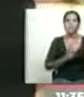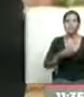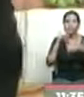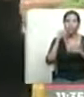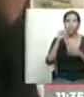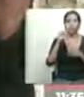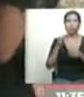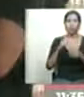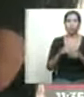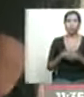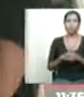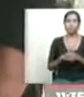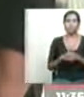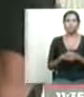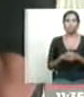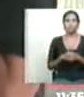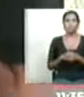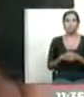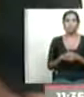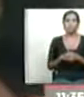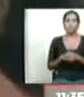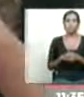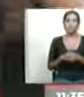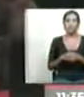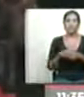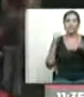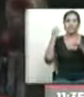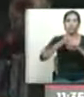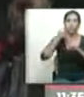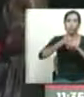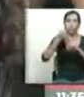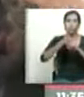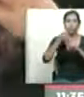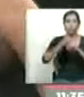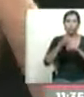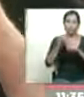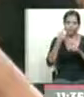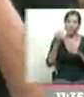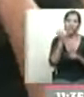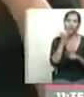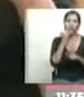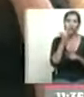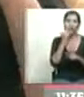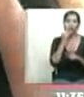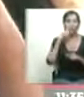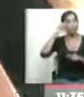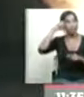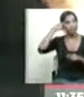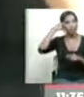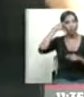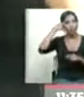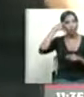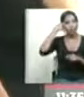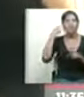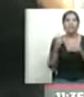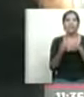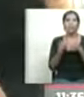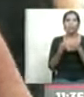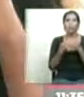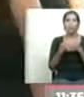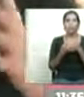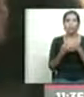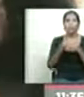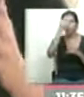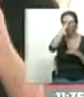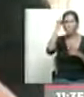Maduro Moros en esta lucha. Veo aquí a Mango y recuerdo ese último domingo